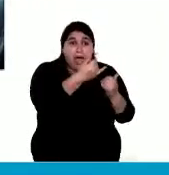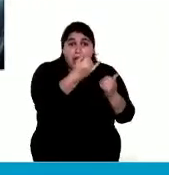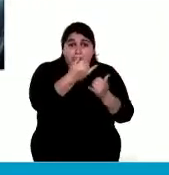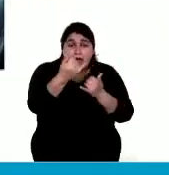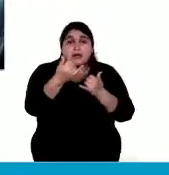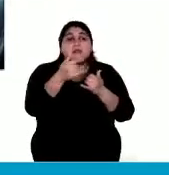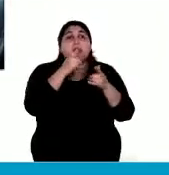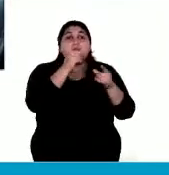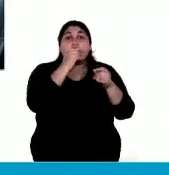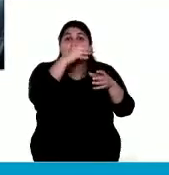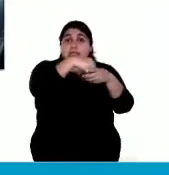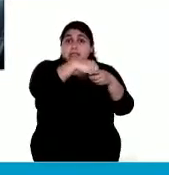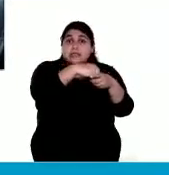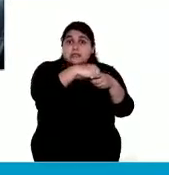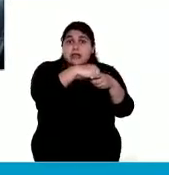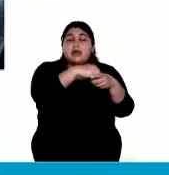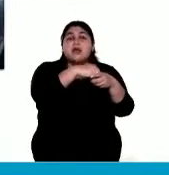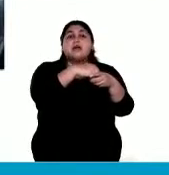las protestas